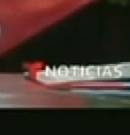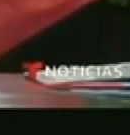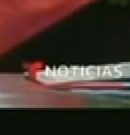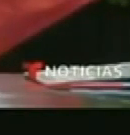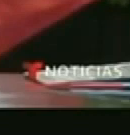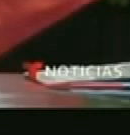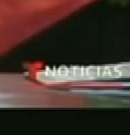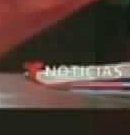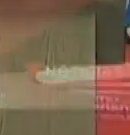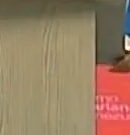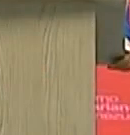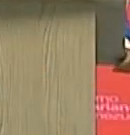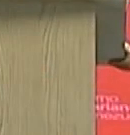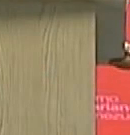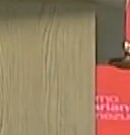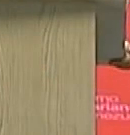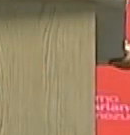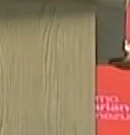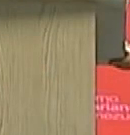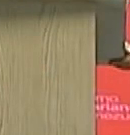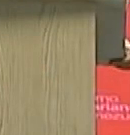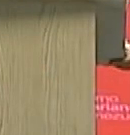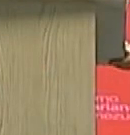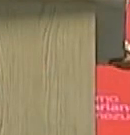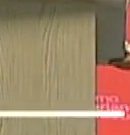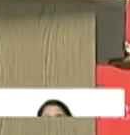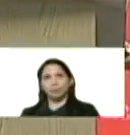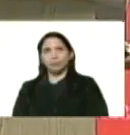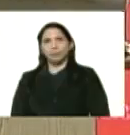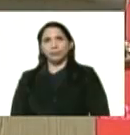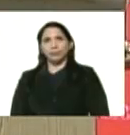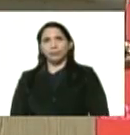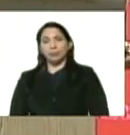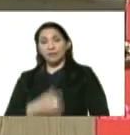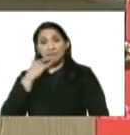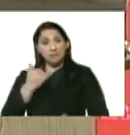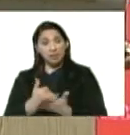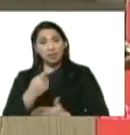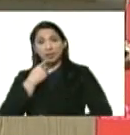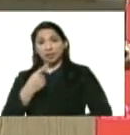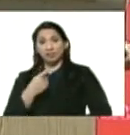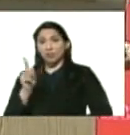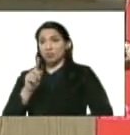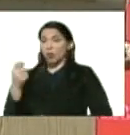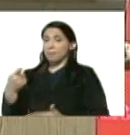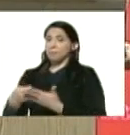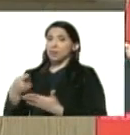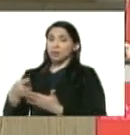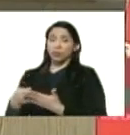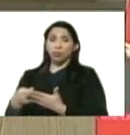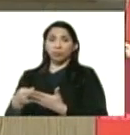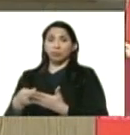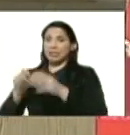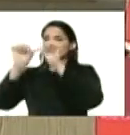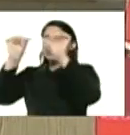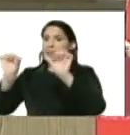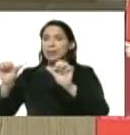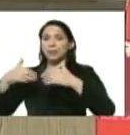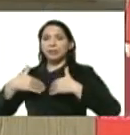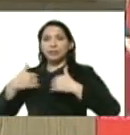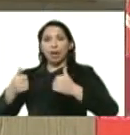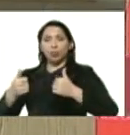encuentra desarmado. Fíjese lo que dice el presidente. No se invirtió en el sistema de